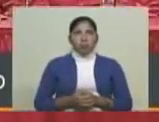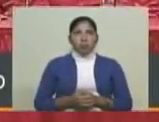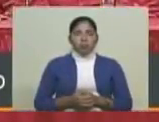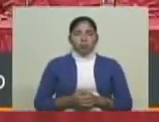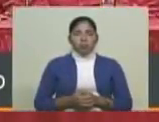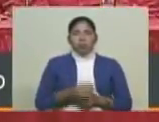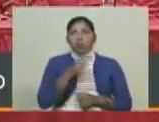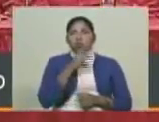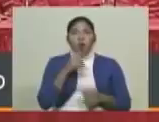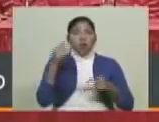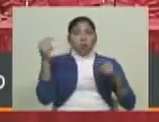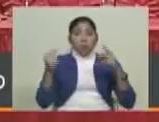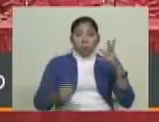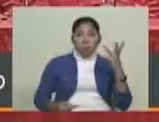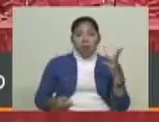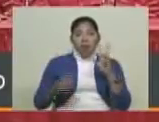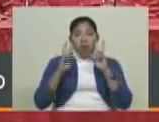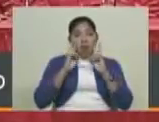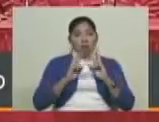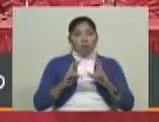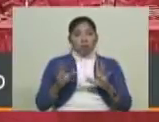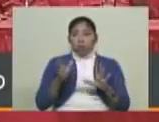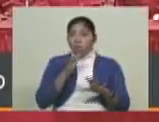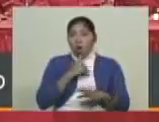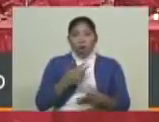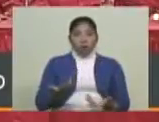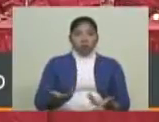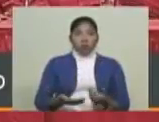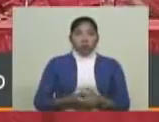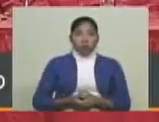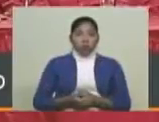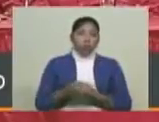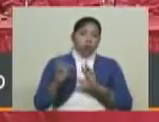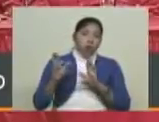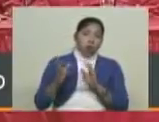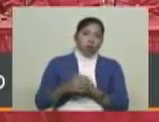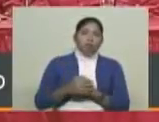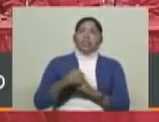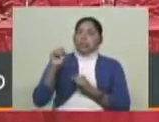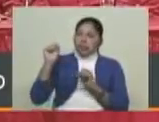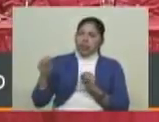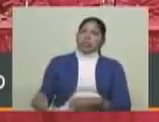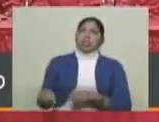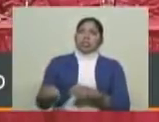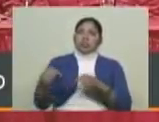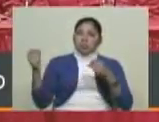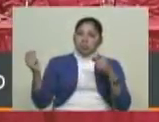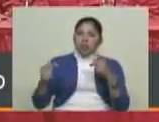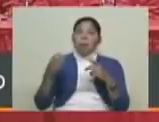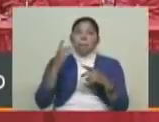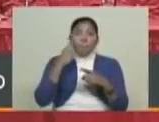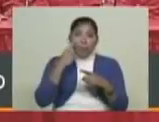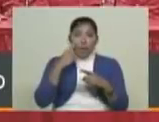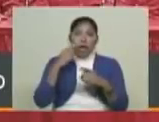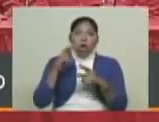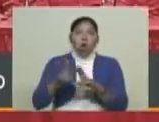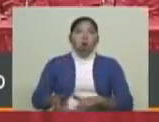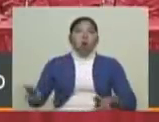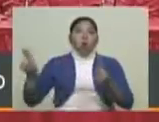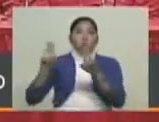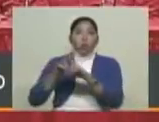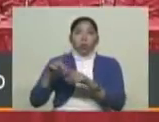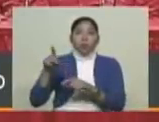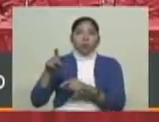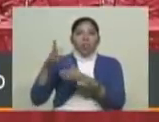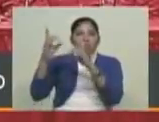condiciones, que las condiciones no están dadas para ir a unas elecciones. Claro que están dadas. Miren, la ONU decidió no